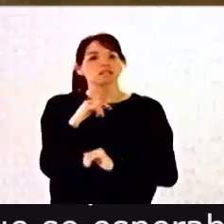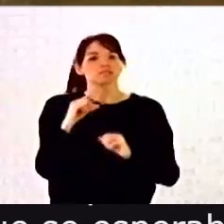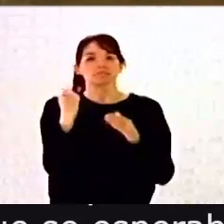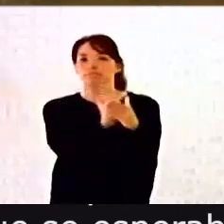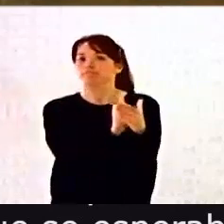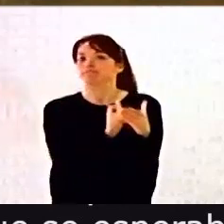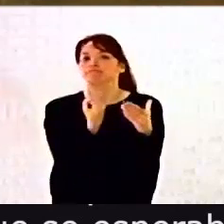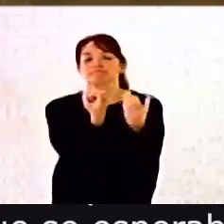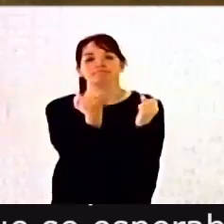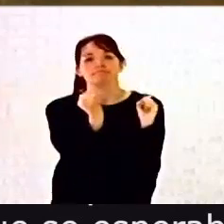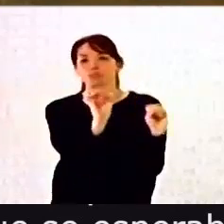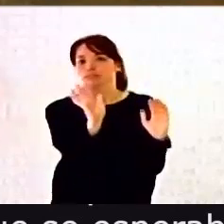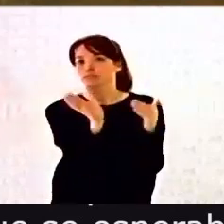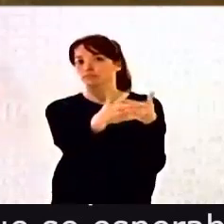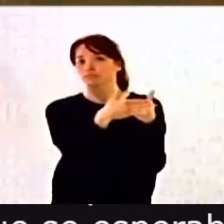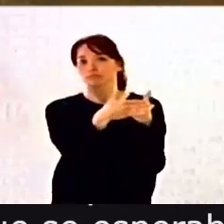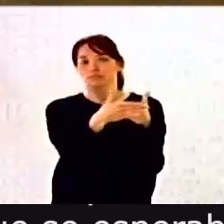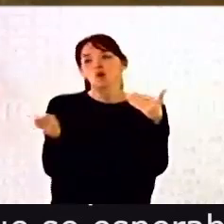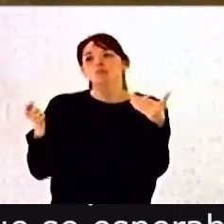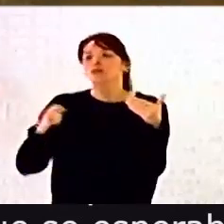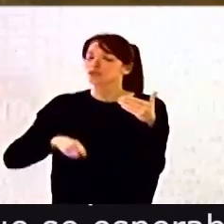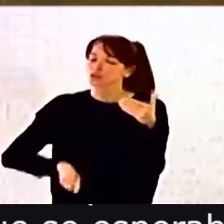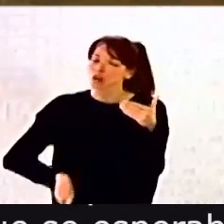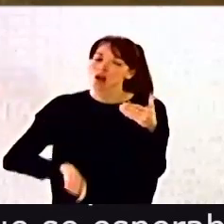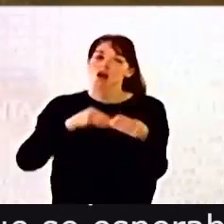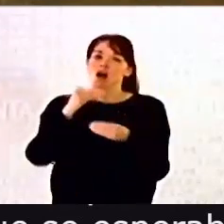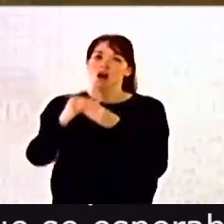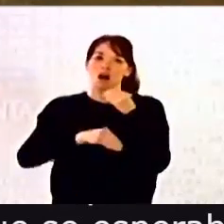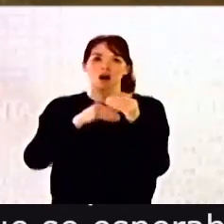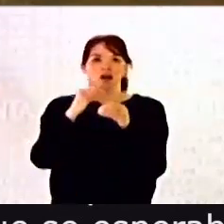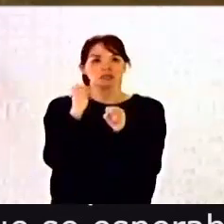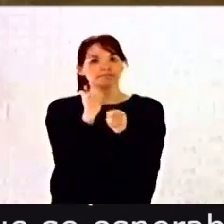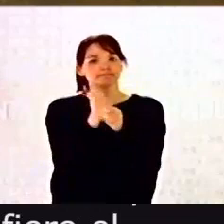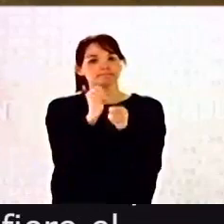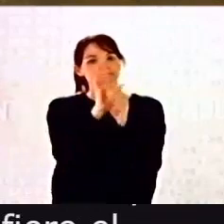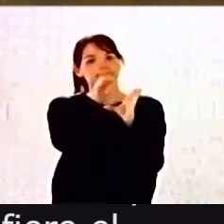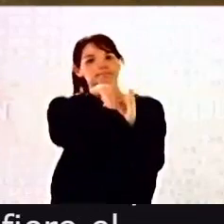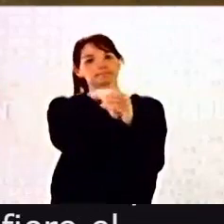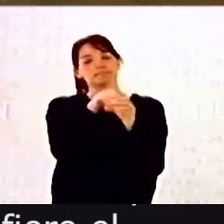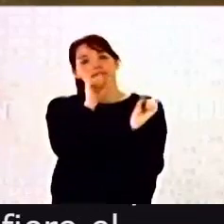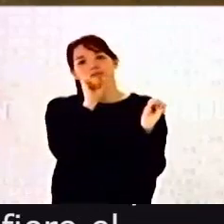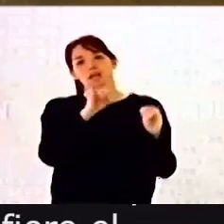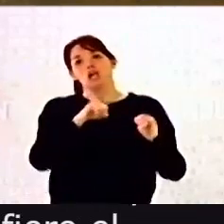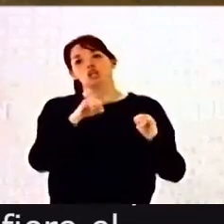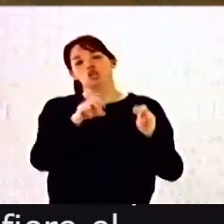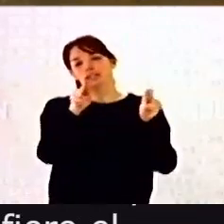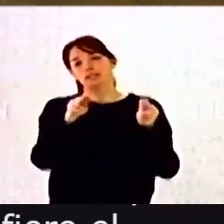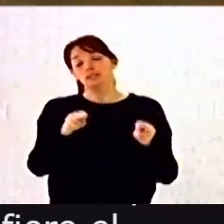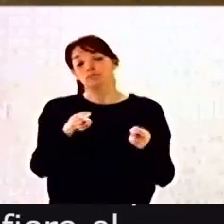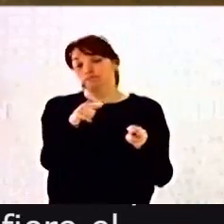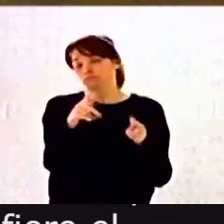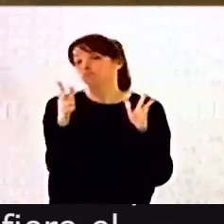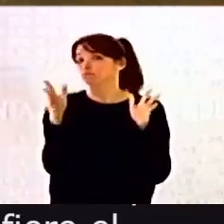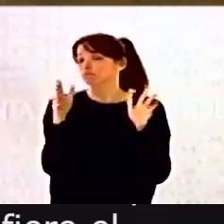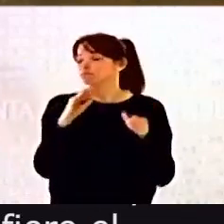aislamiento por parte de los profesionales que realizan en las residencias de personas de edad, o por lo menos así me lo